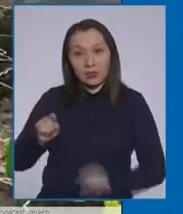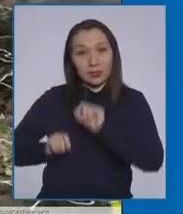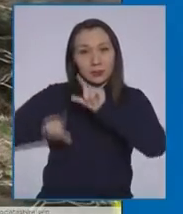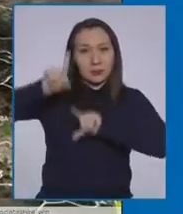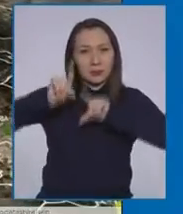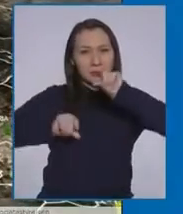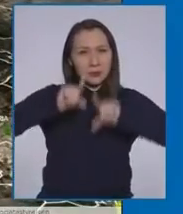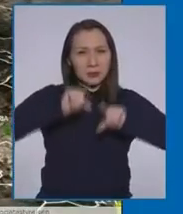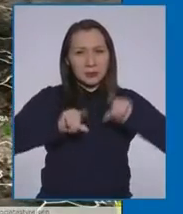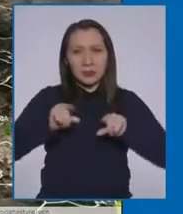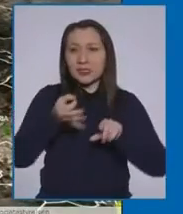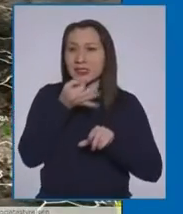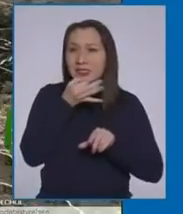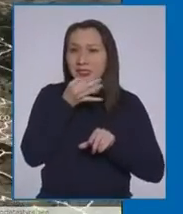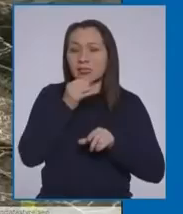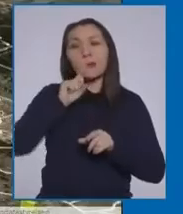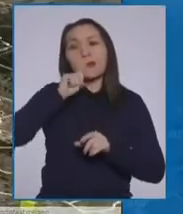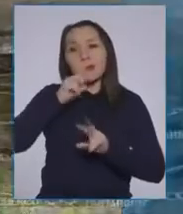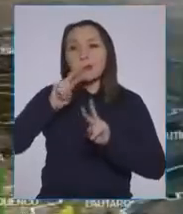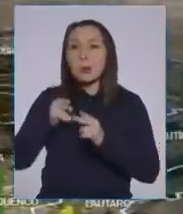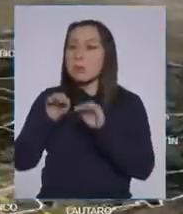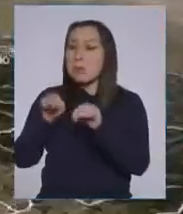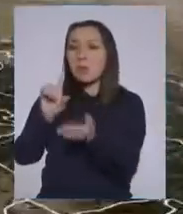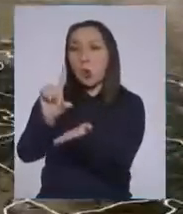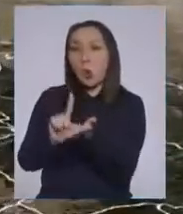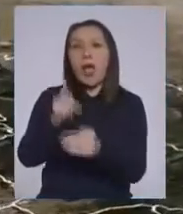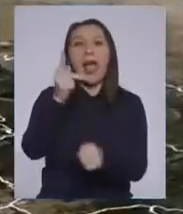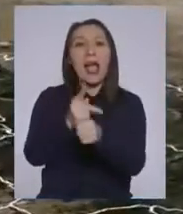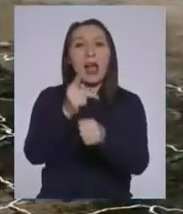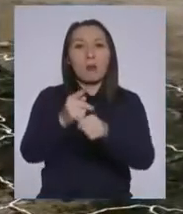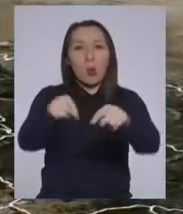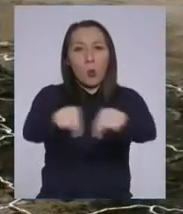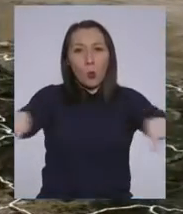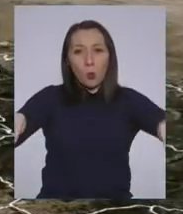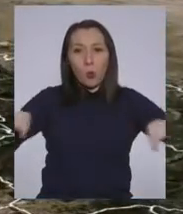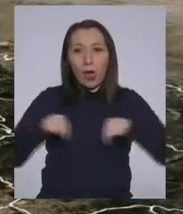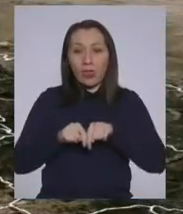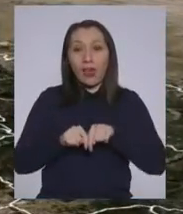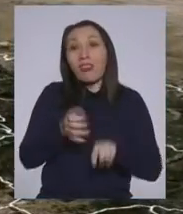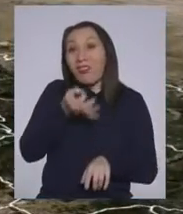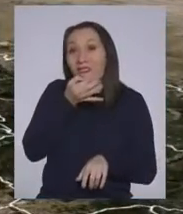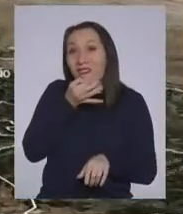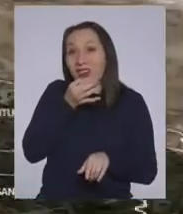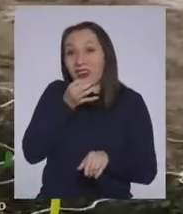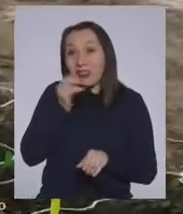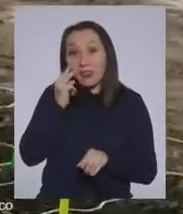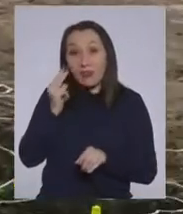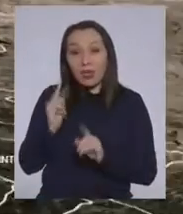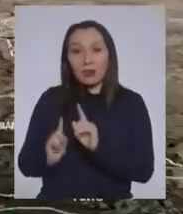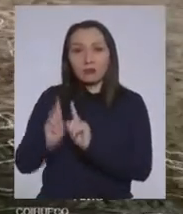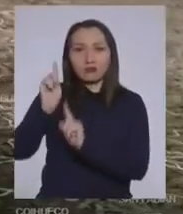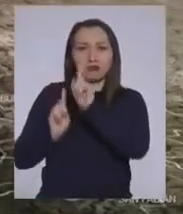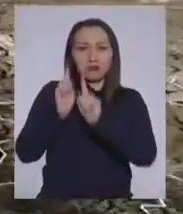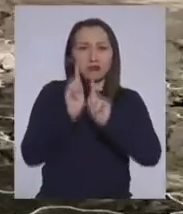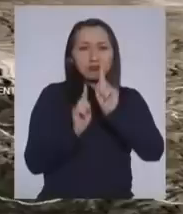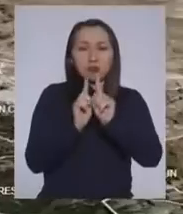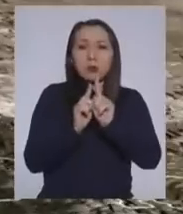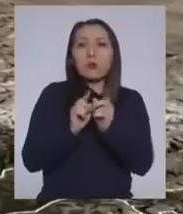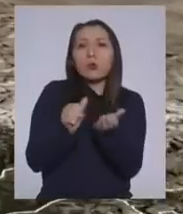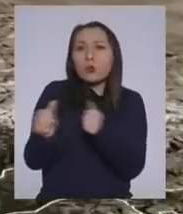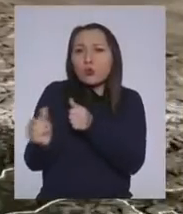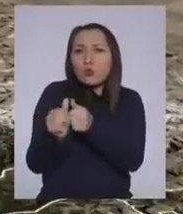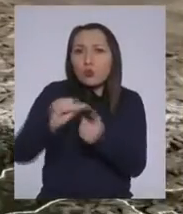pantalla representa a cuadrantes, los mismos cuadrantes por kilómetro cuadrado, representado en los sectores de límites